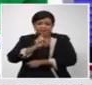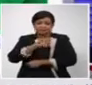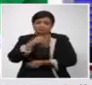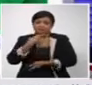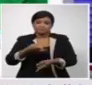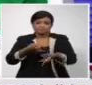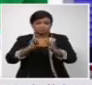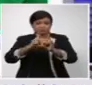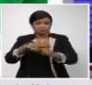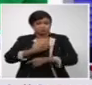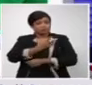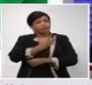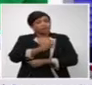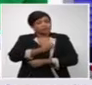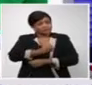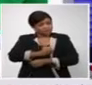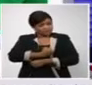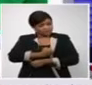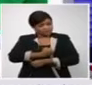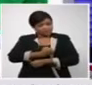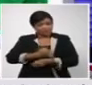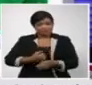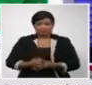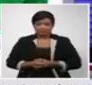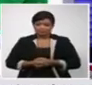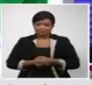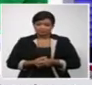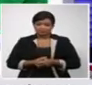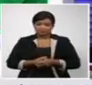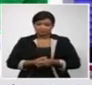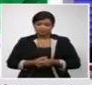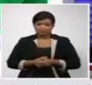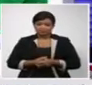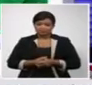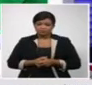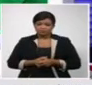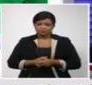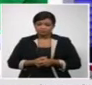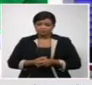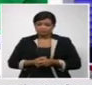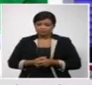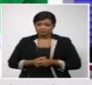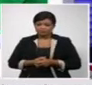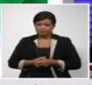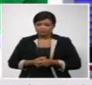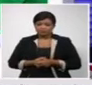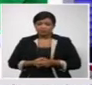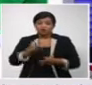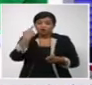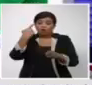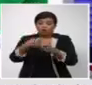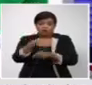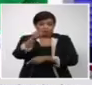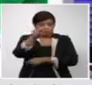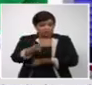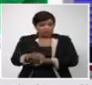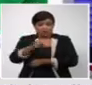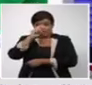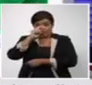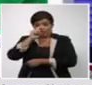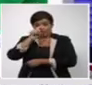mucho realmente este fallecimiento, como todos, ¿no? El otro es un paciente de 72 años de